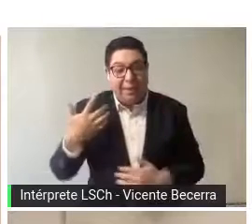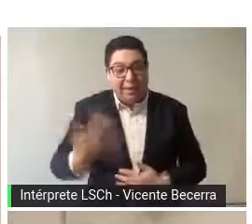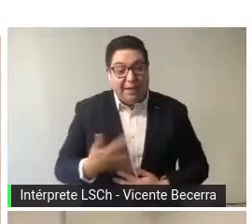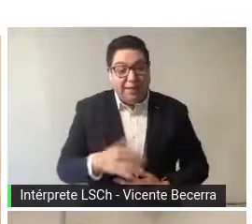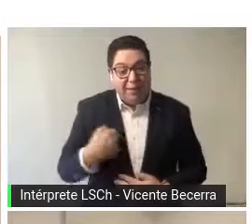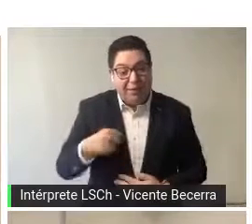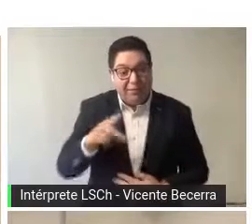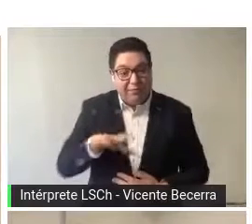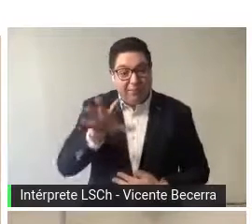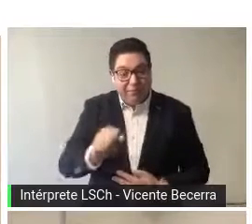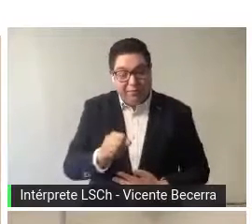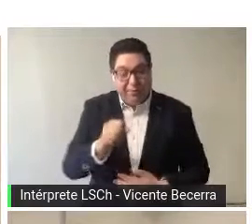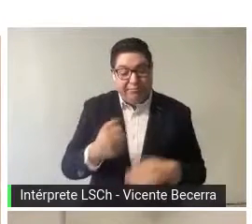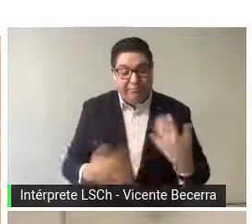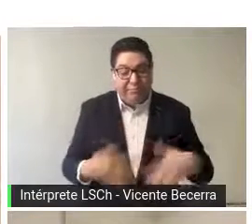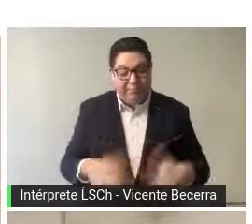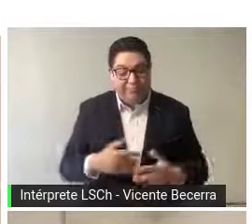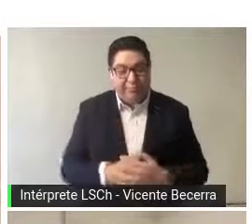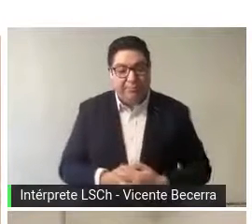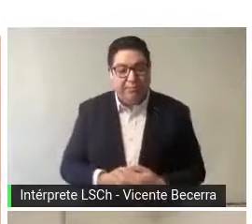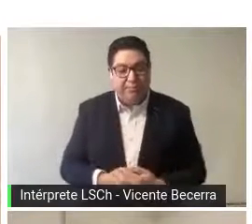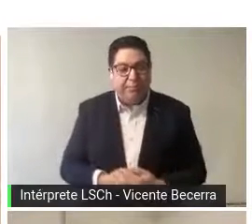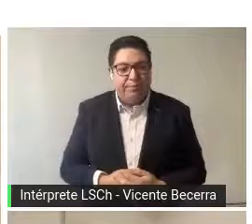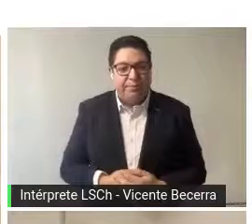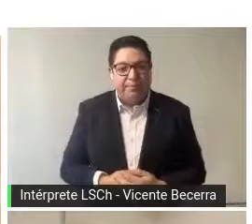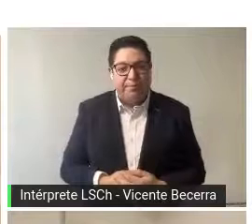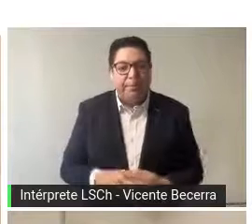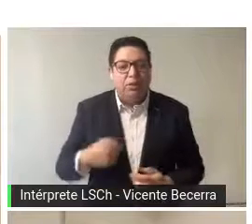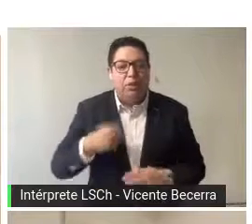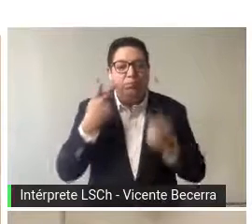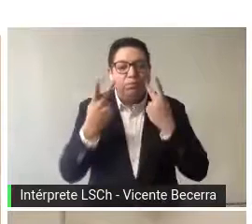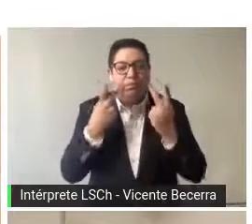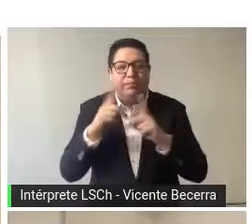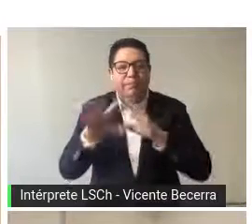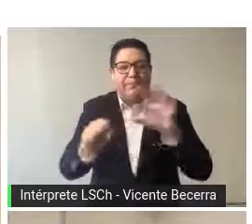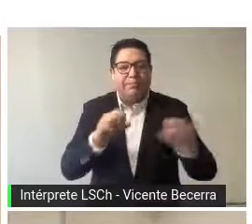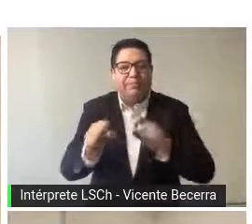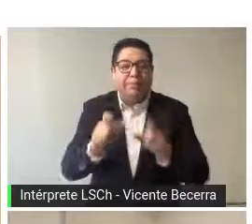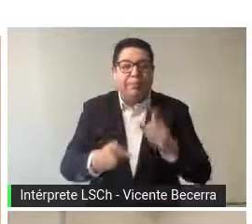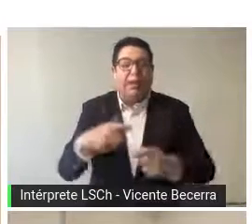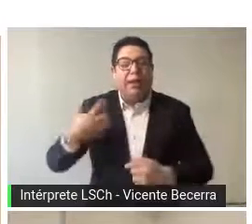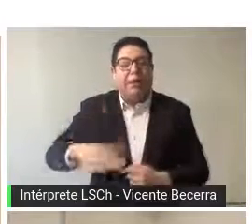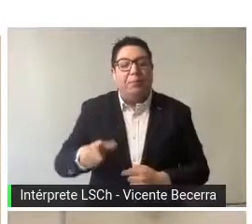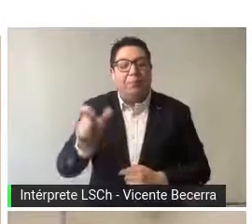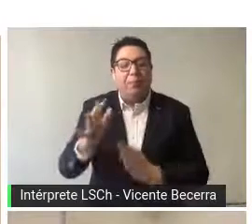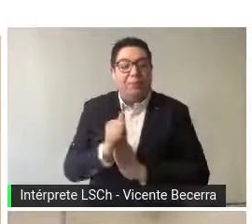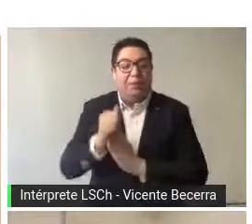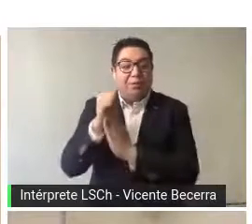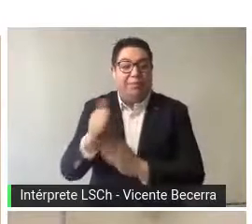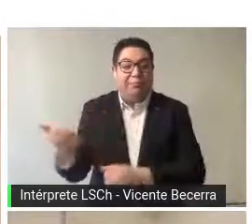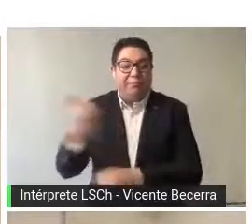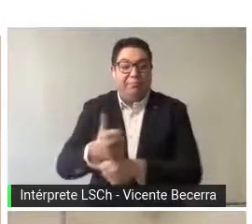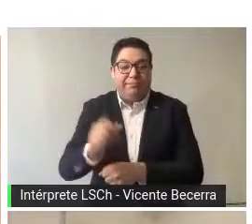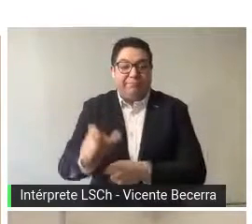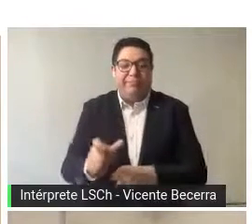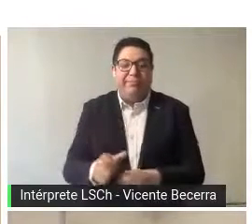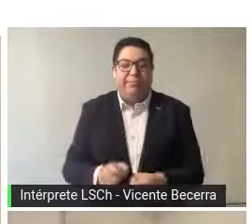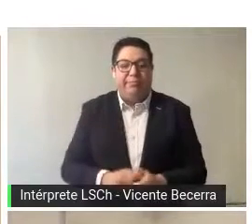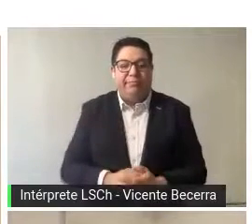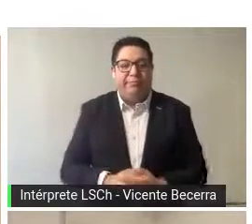importantes que de alguna manera yo veo que es importante en un liderazgo sin tener